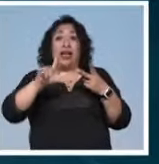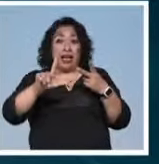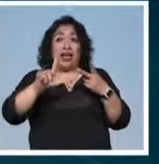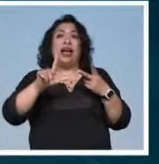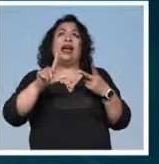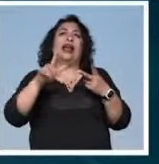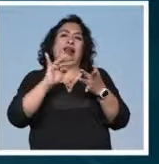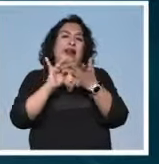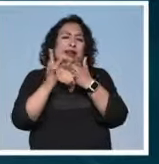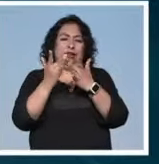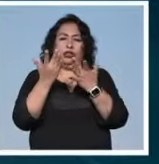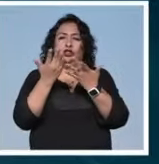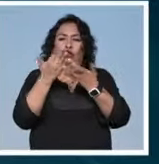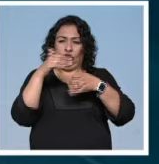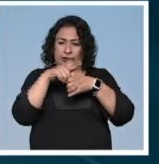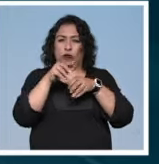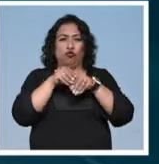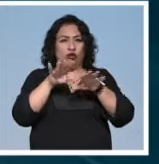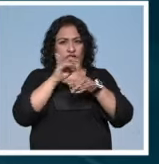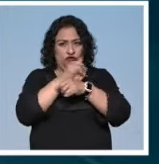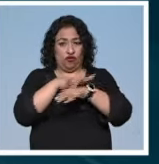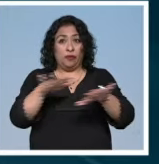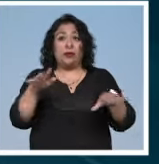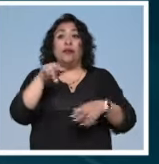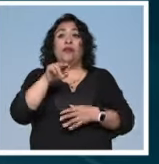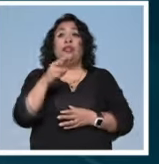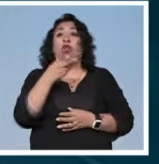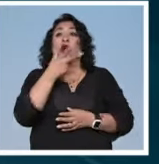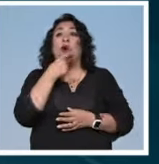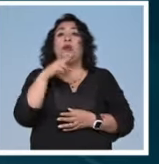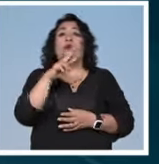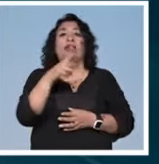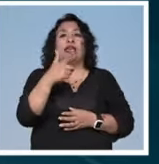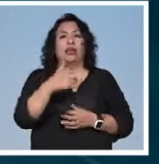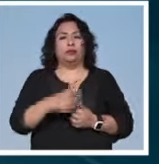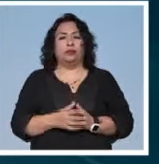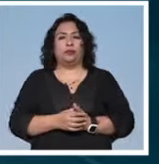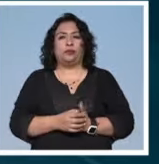y sus redes sociales. Noticias 22, Víctor Gaspar.